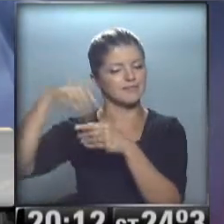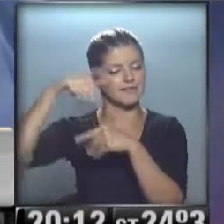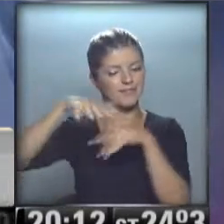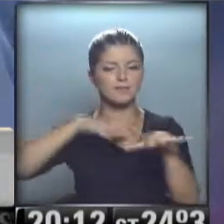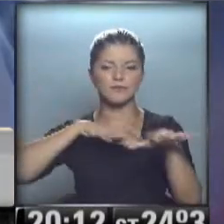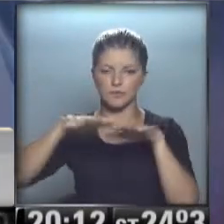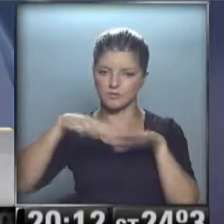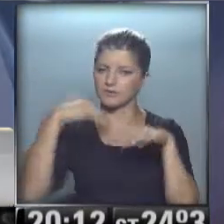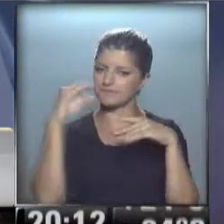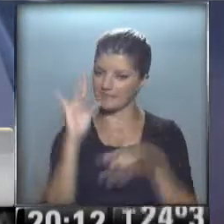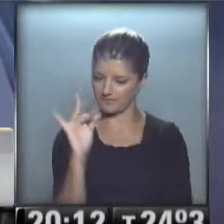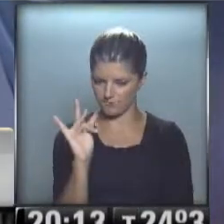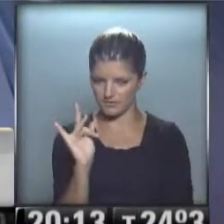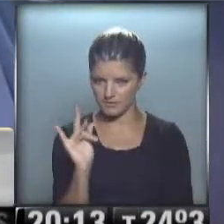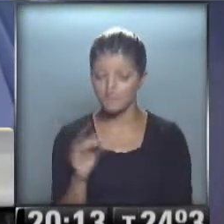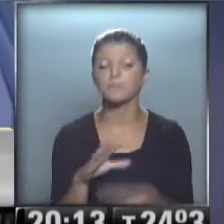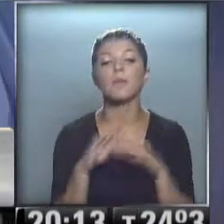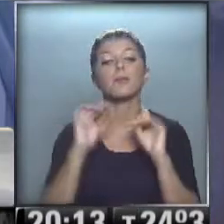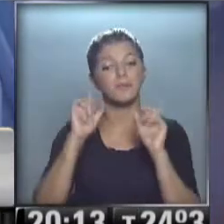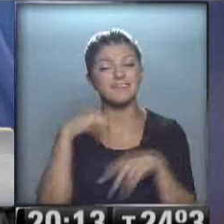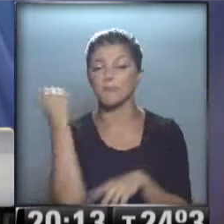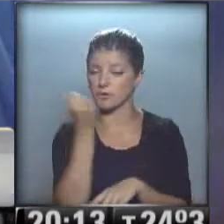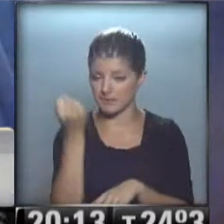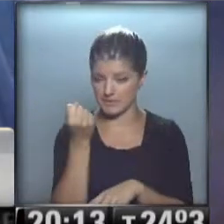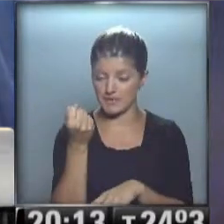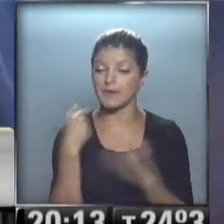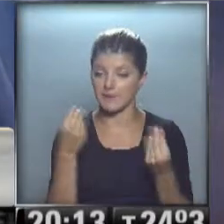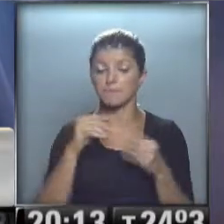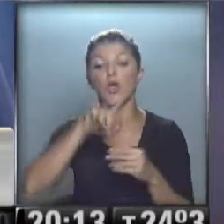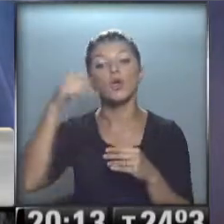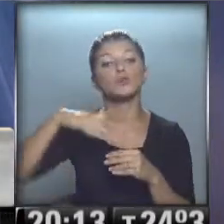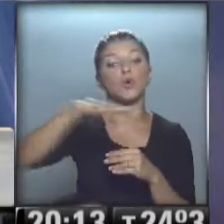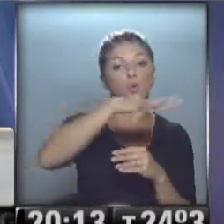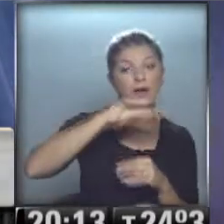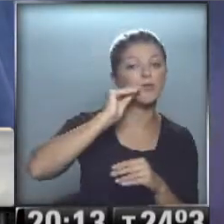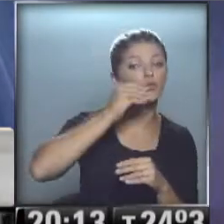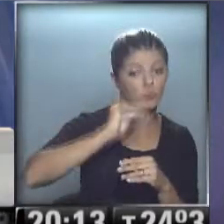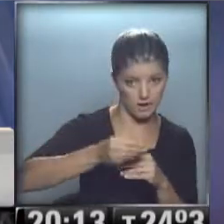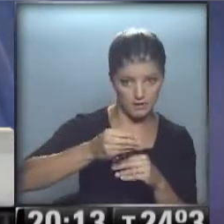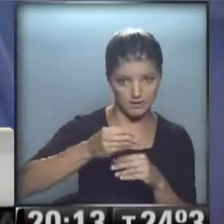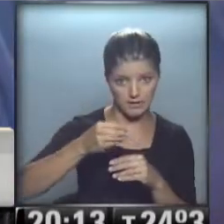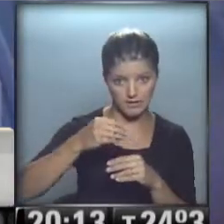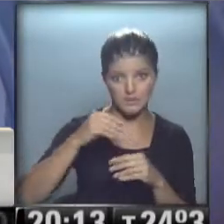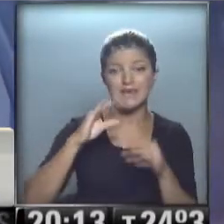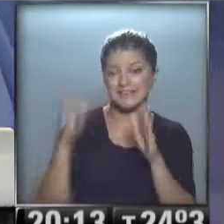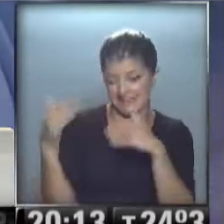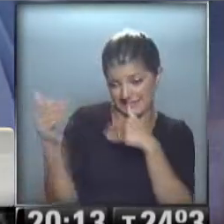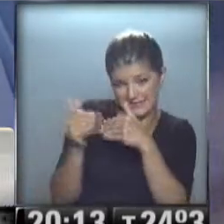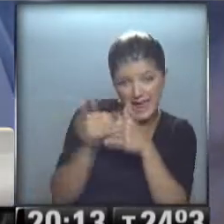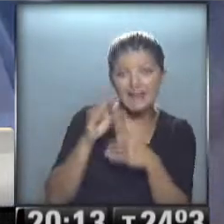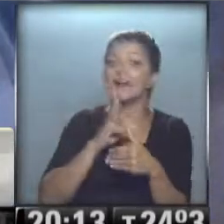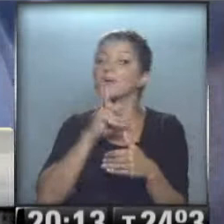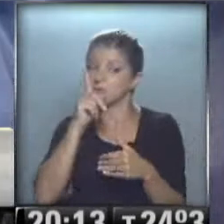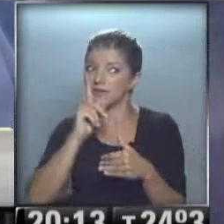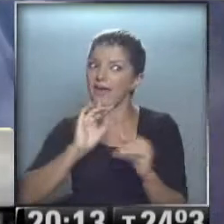más compleja. Y además hay que tomar en cuenta que otras regiones de Ucrania, en la parte oriental más cercanas a Rusia, también